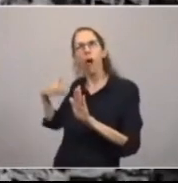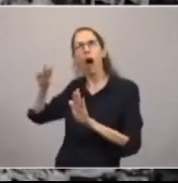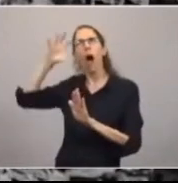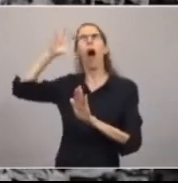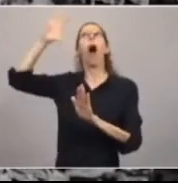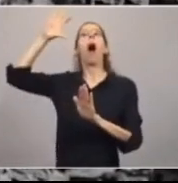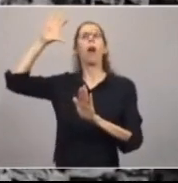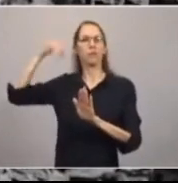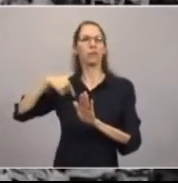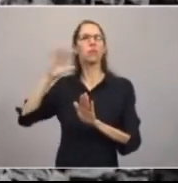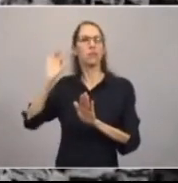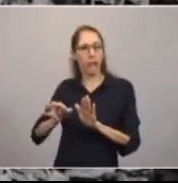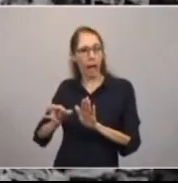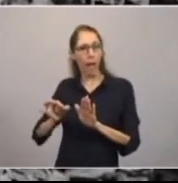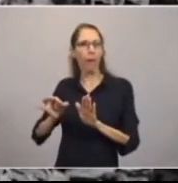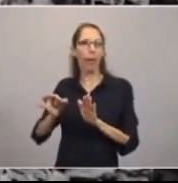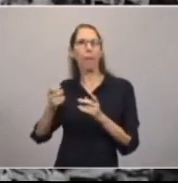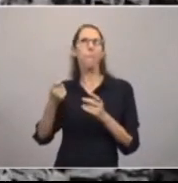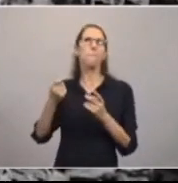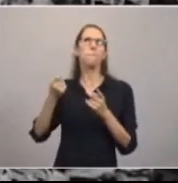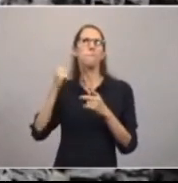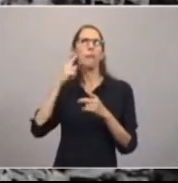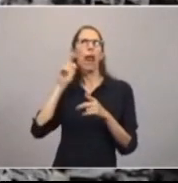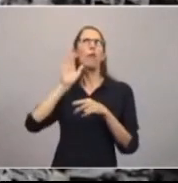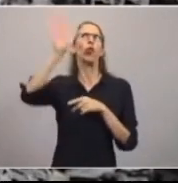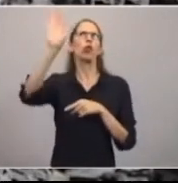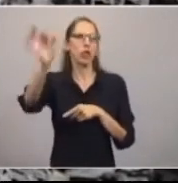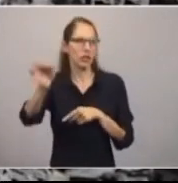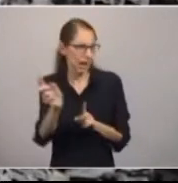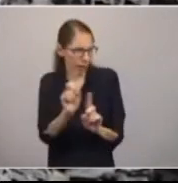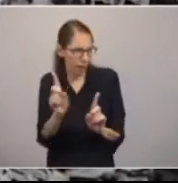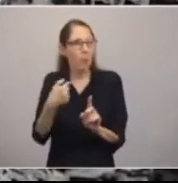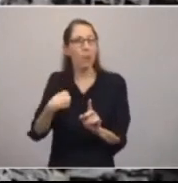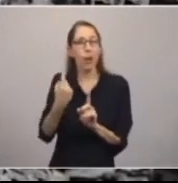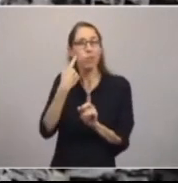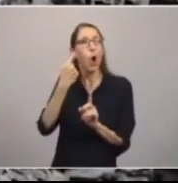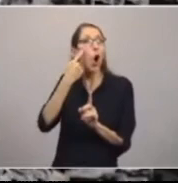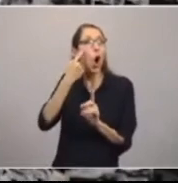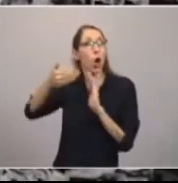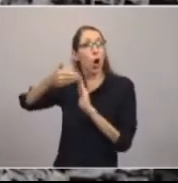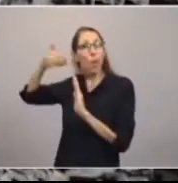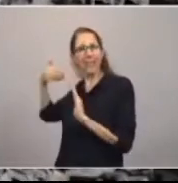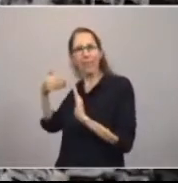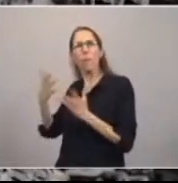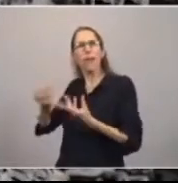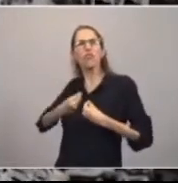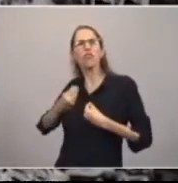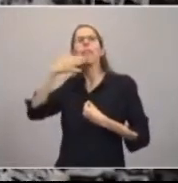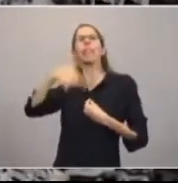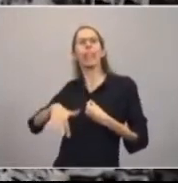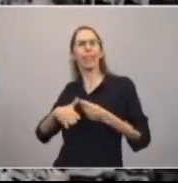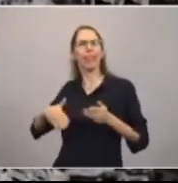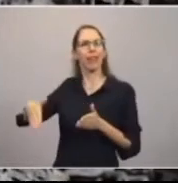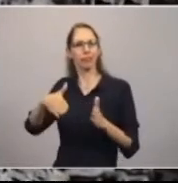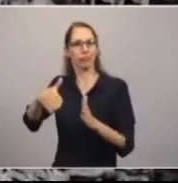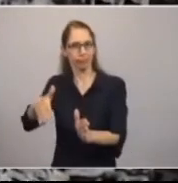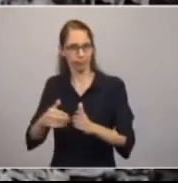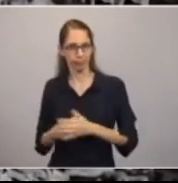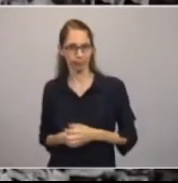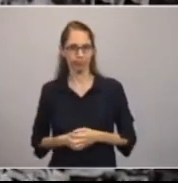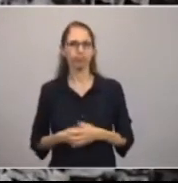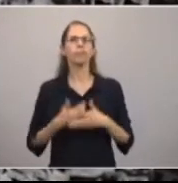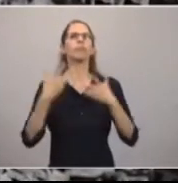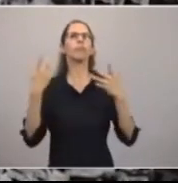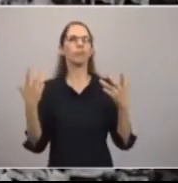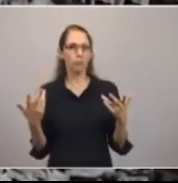menos ver por dónde viene la mano. Entonces, durante esos 4 años que gobernaron Macri y Vidal, aplicaron una